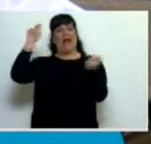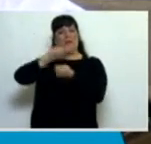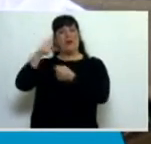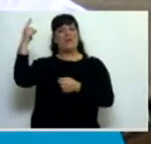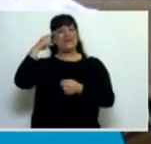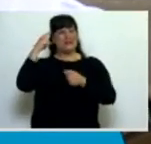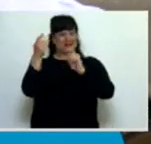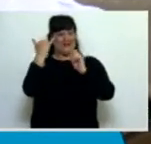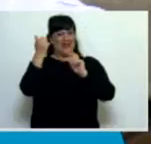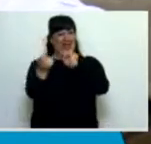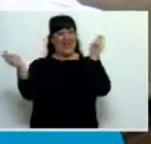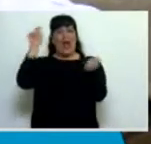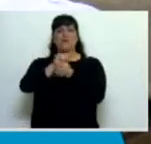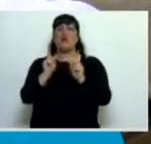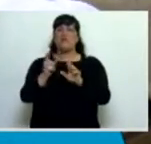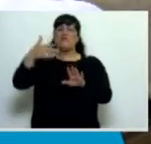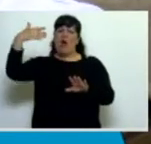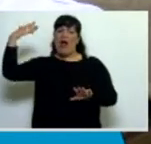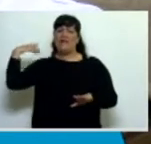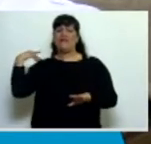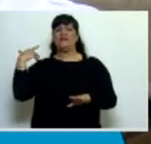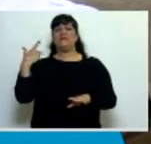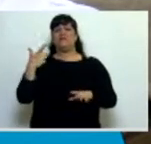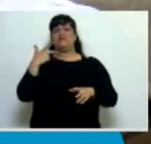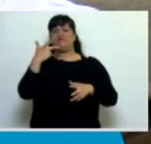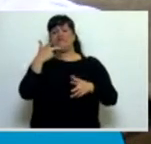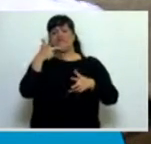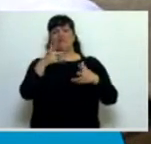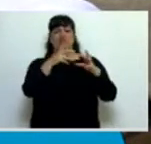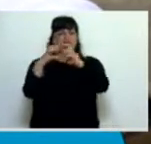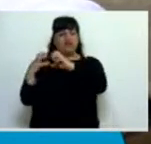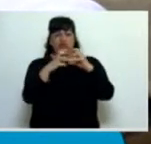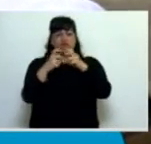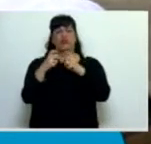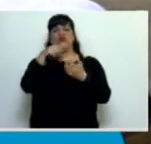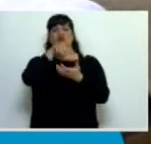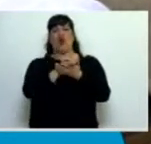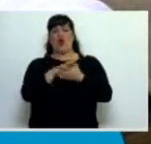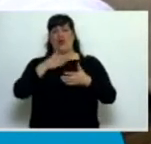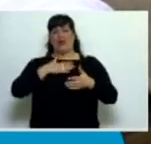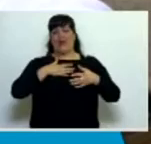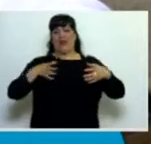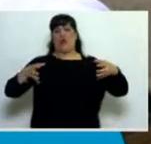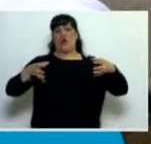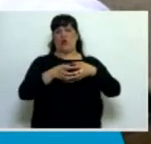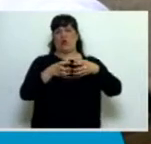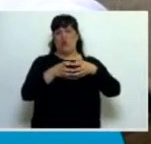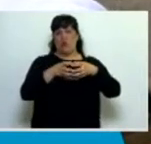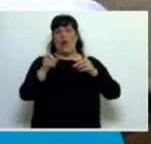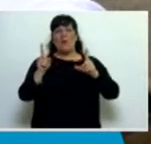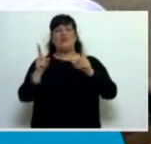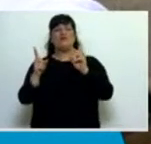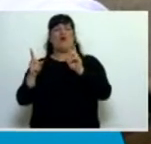del que tanto se ha venido hablando, al menos de parte de quienes fundamentaron